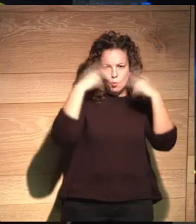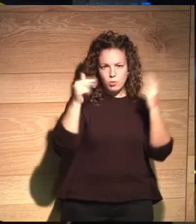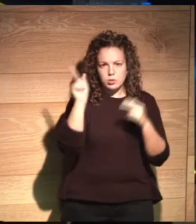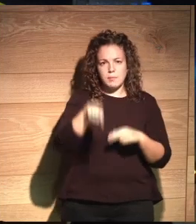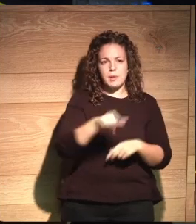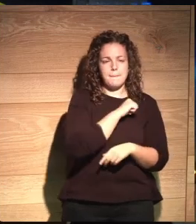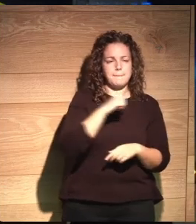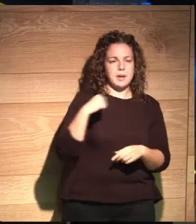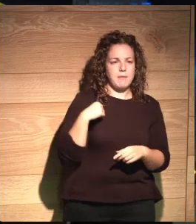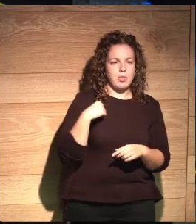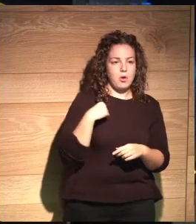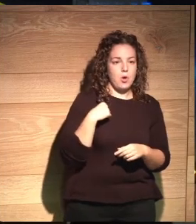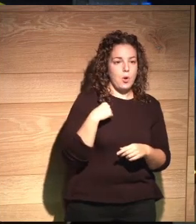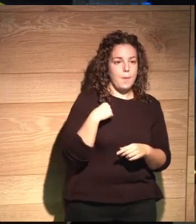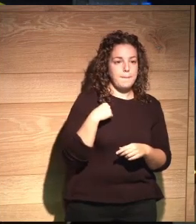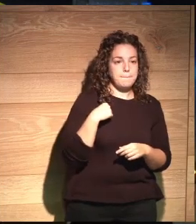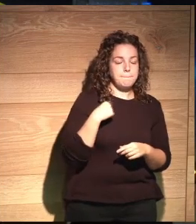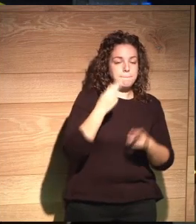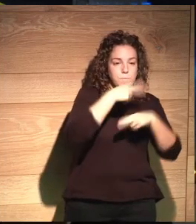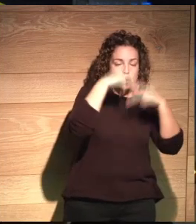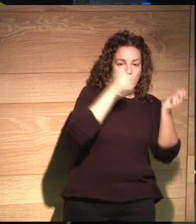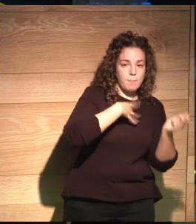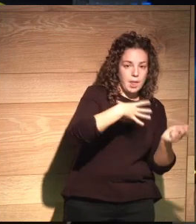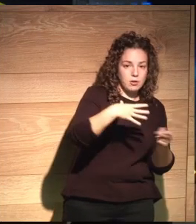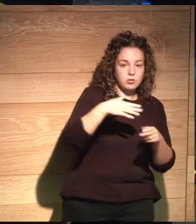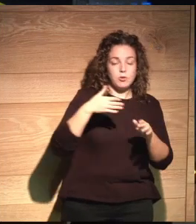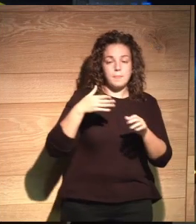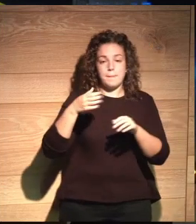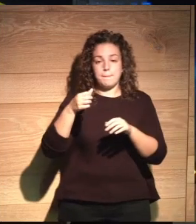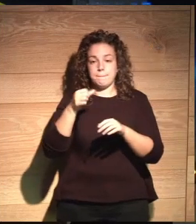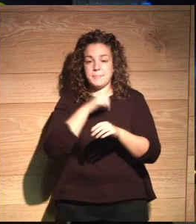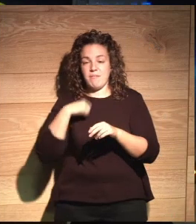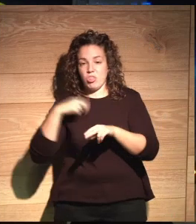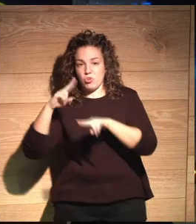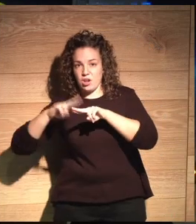público es blanco el privado es negro pero los espacios públicos